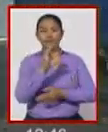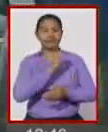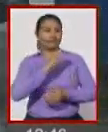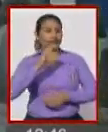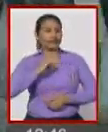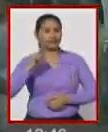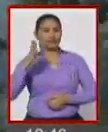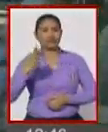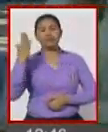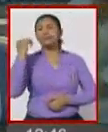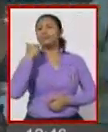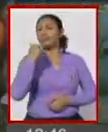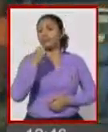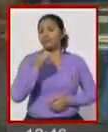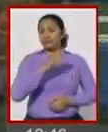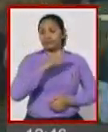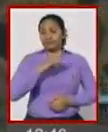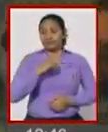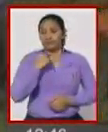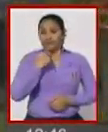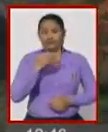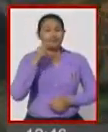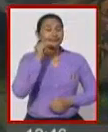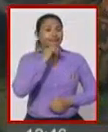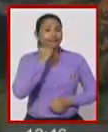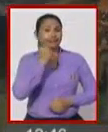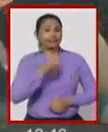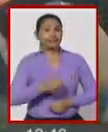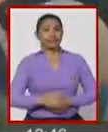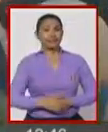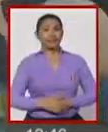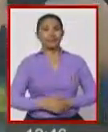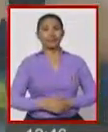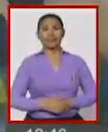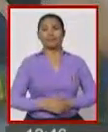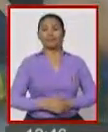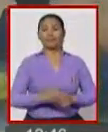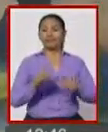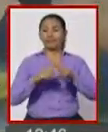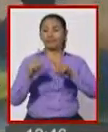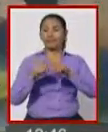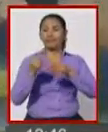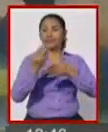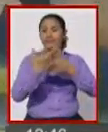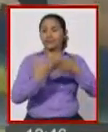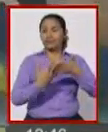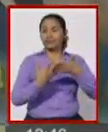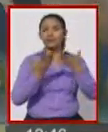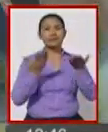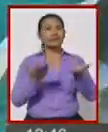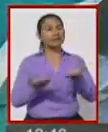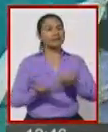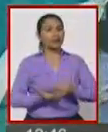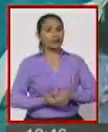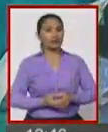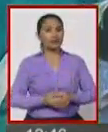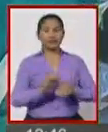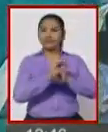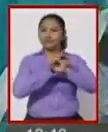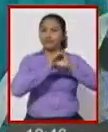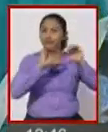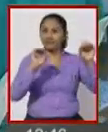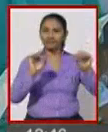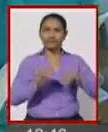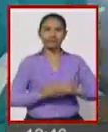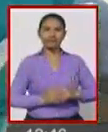sea, porque esa concejal que es miente. De eso aquí, de eso allá, de eso en todos los lados, señor. Nada,